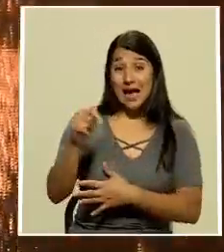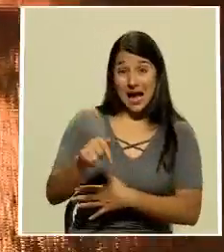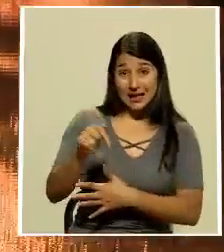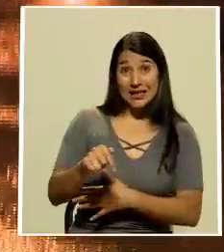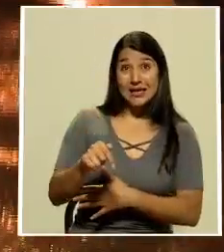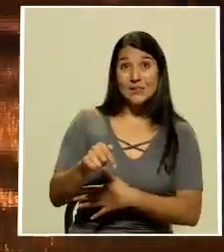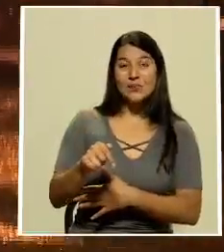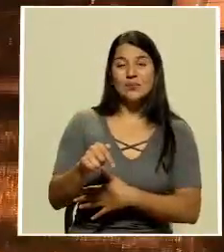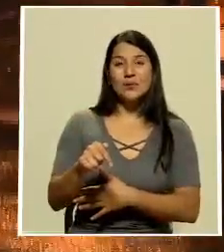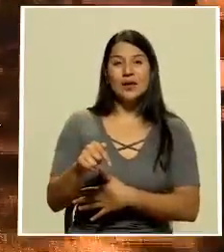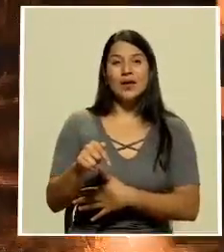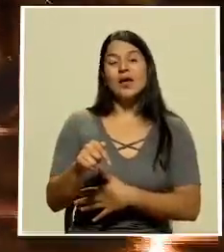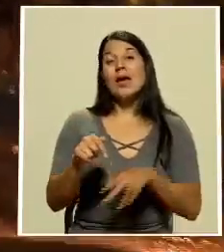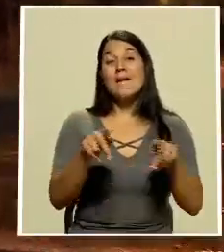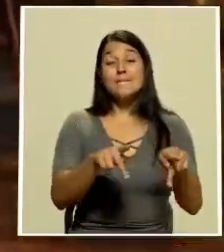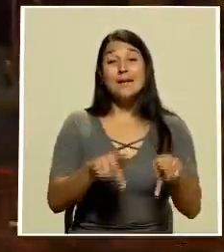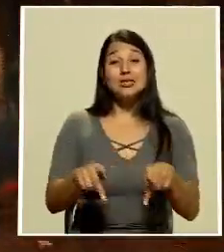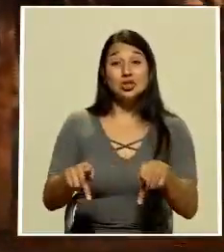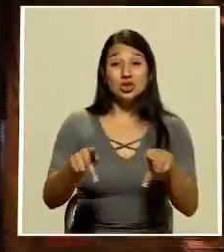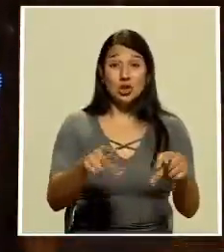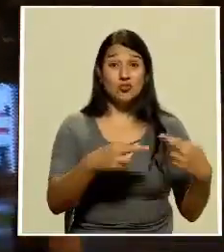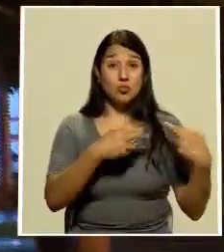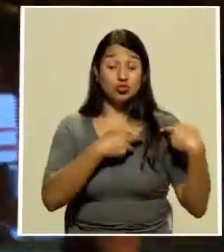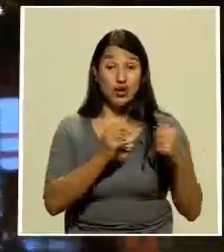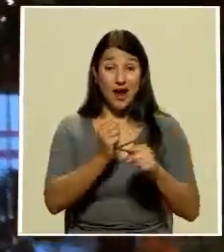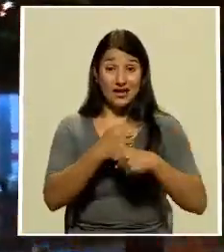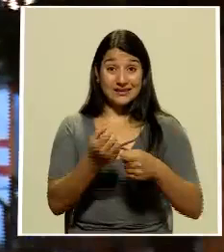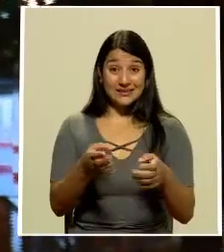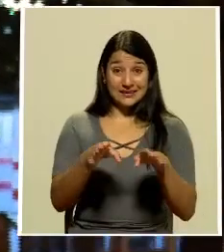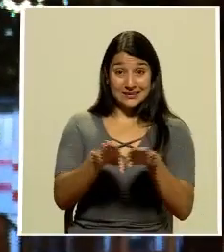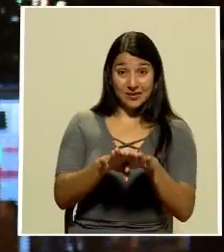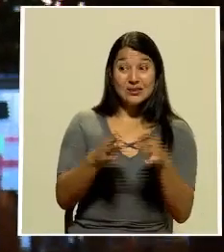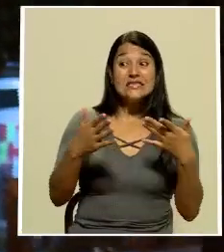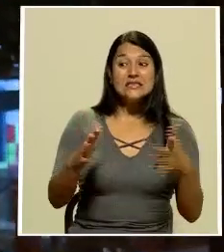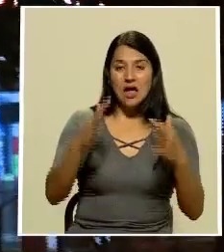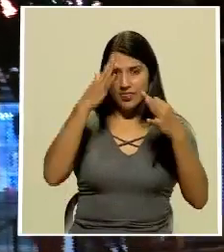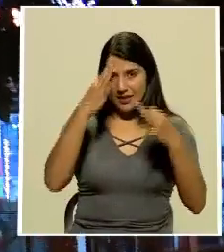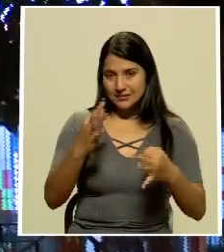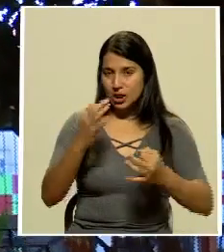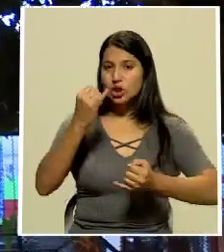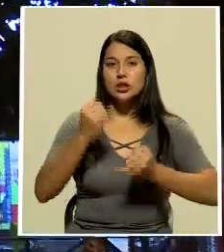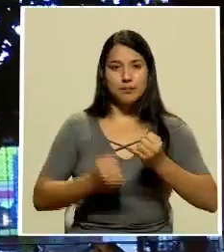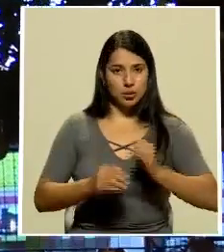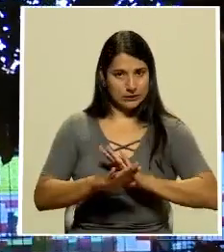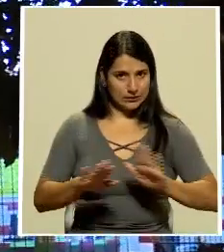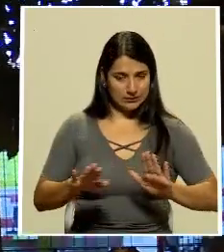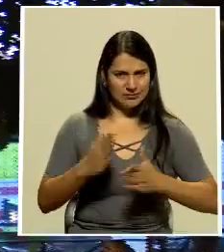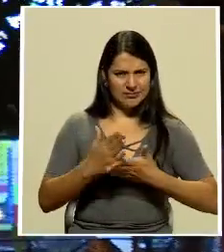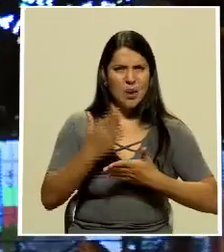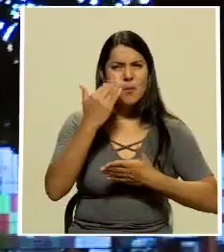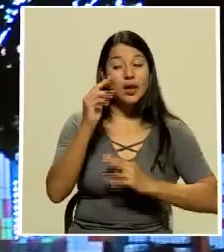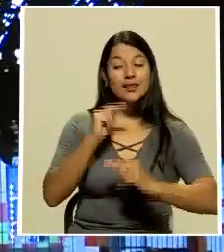dos sectores, por lo menos las personas que realizaban los bloqueos decidieron levantarlo tras llegar a una negociación con